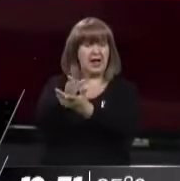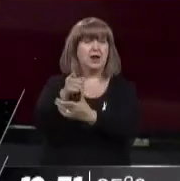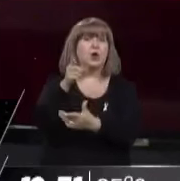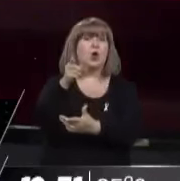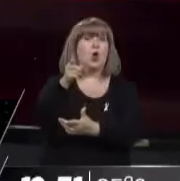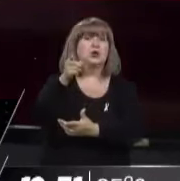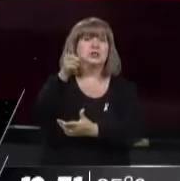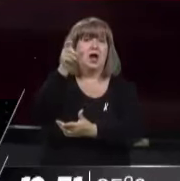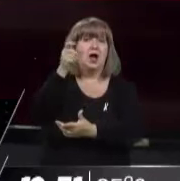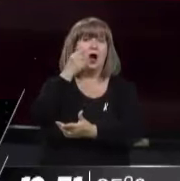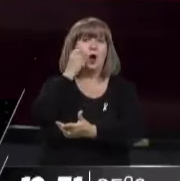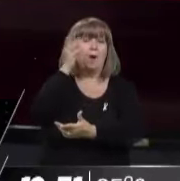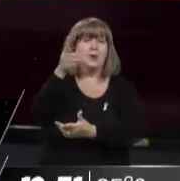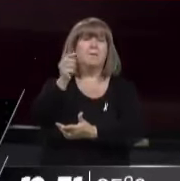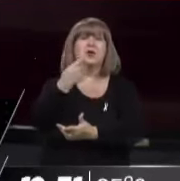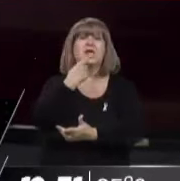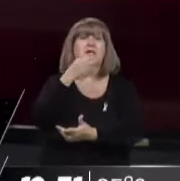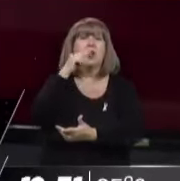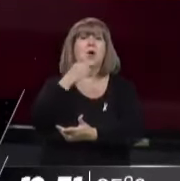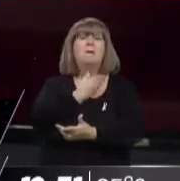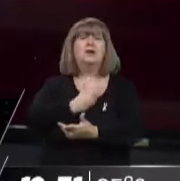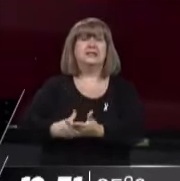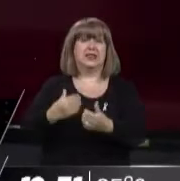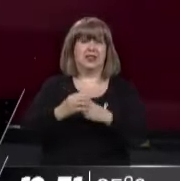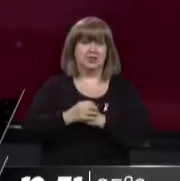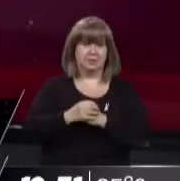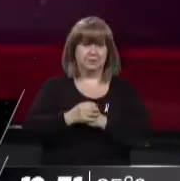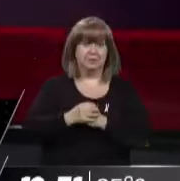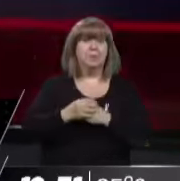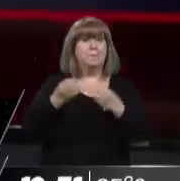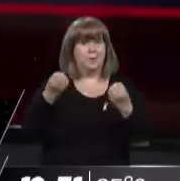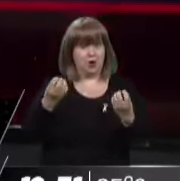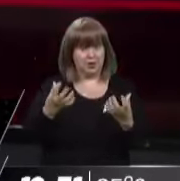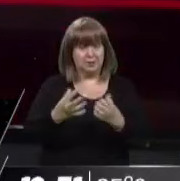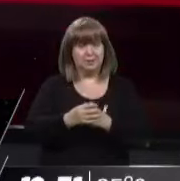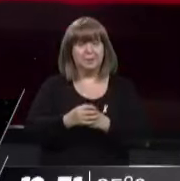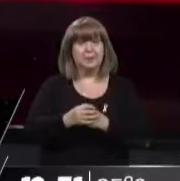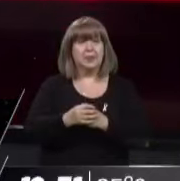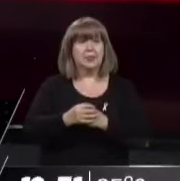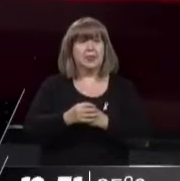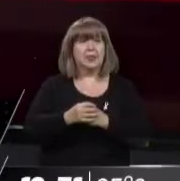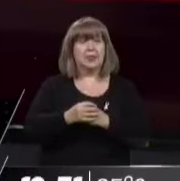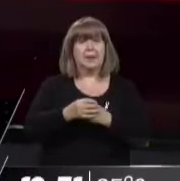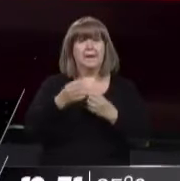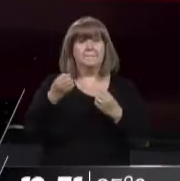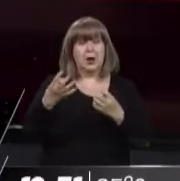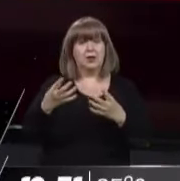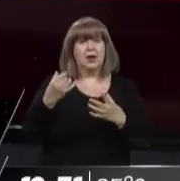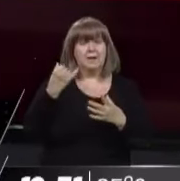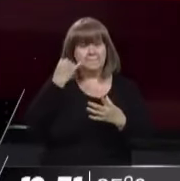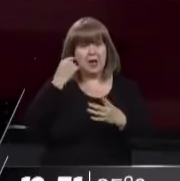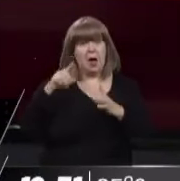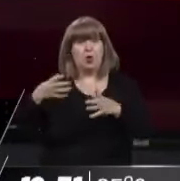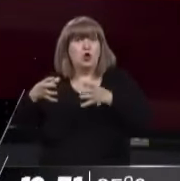hombre por los dichos sobre el presidente. Y allí vino toda la polémica, porque no solamente desde la oposición y